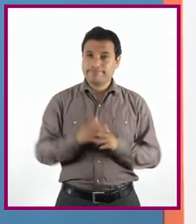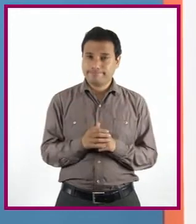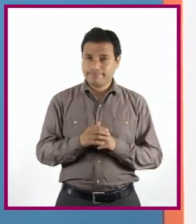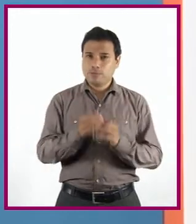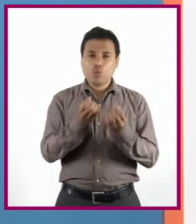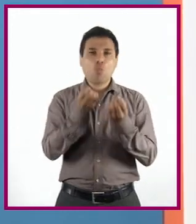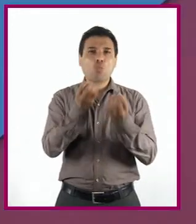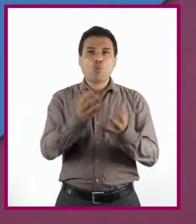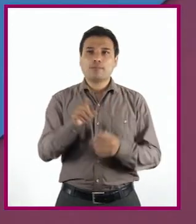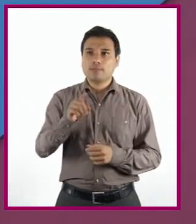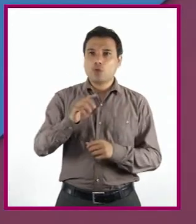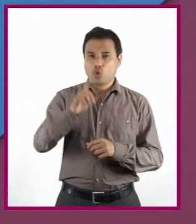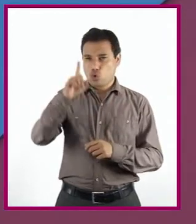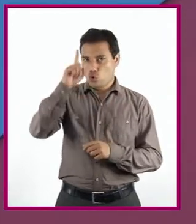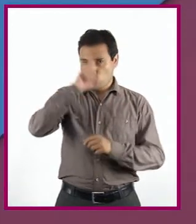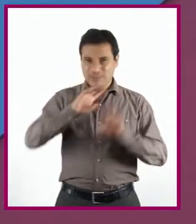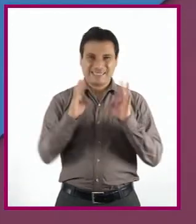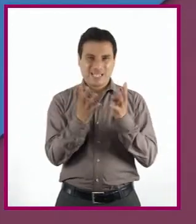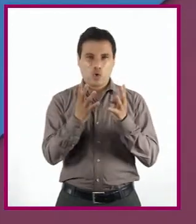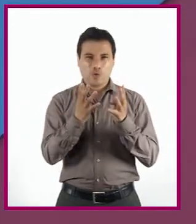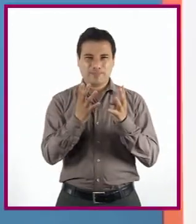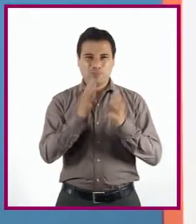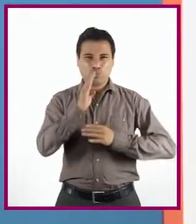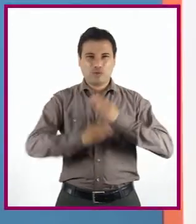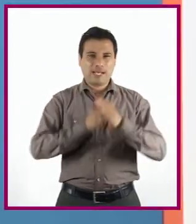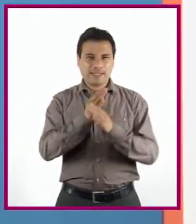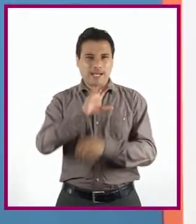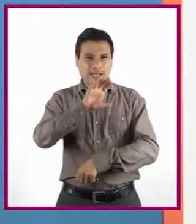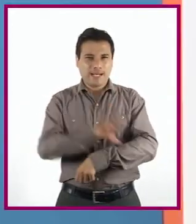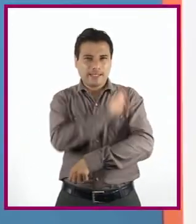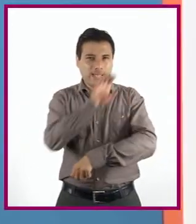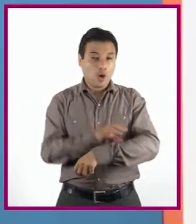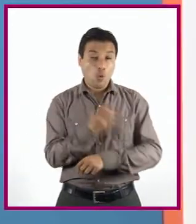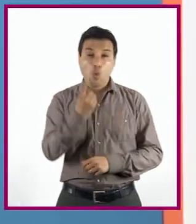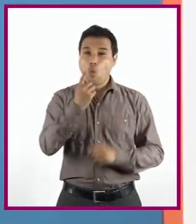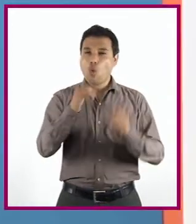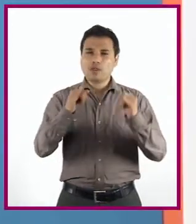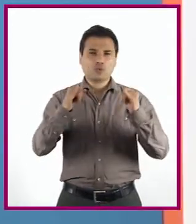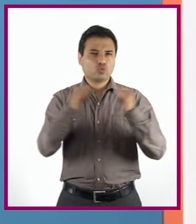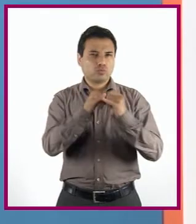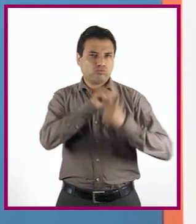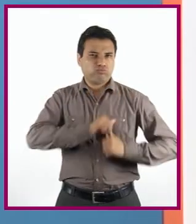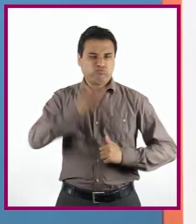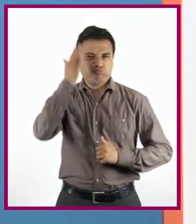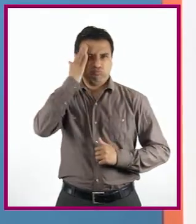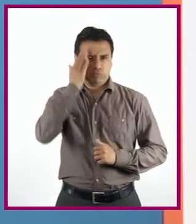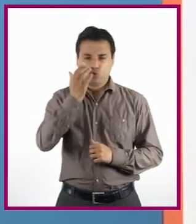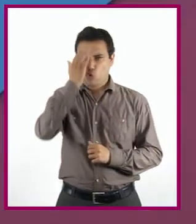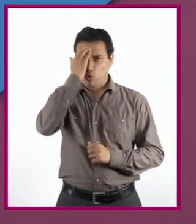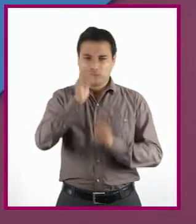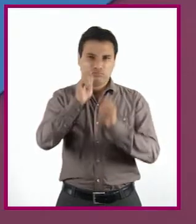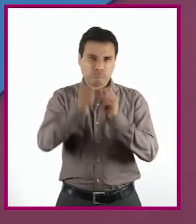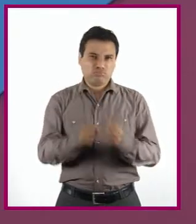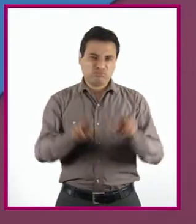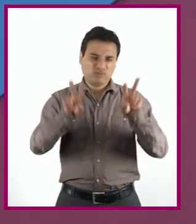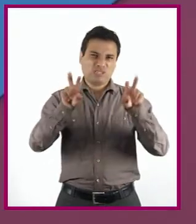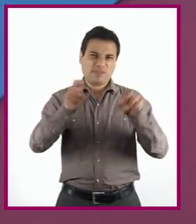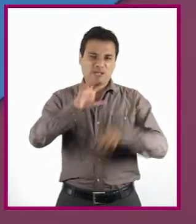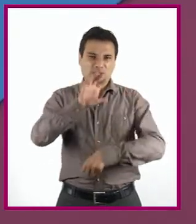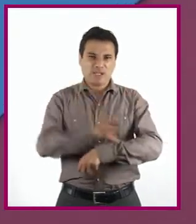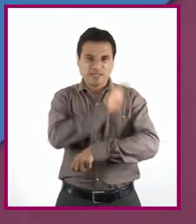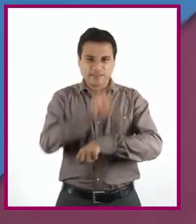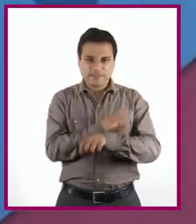Mundial de la Energía, que es la principal institución en materia de recursos energéticos. Llegó